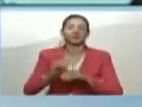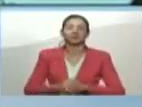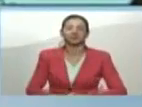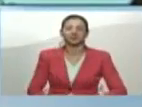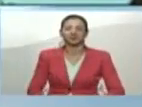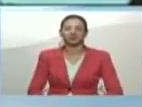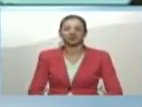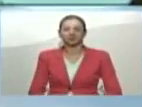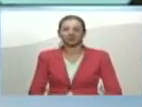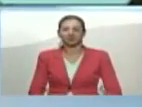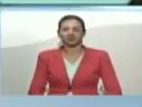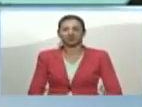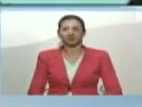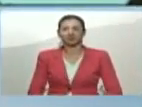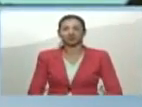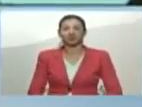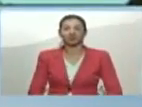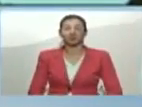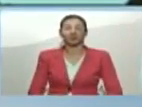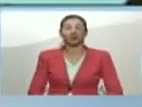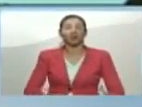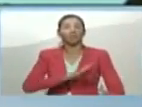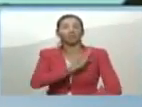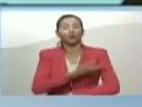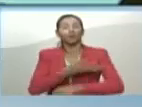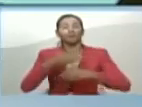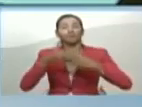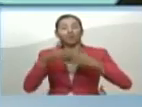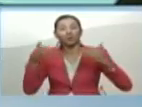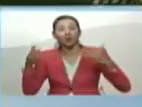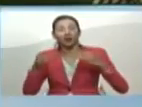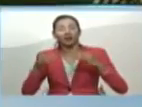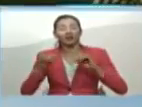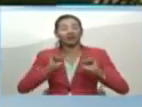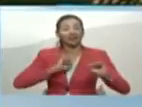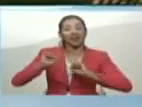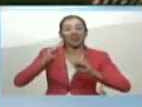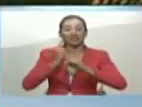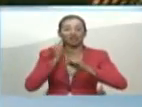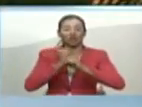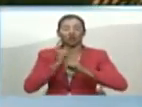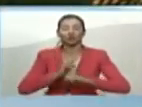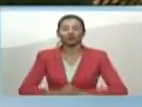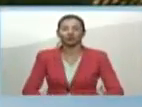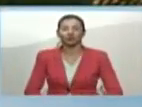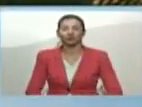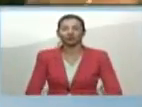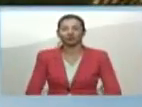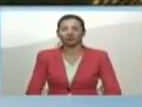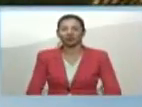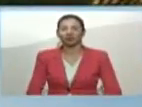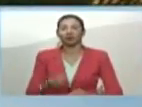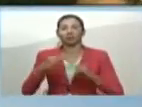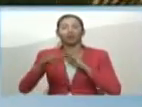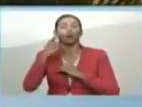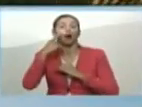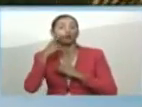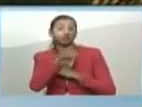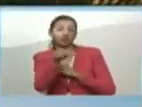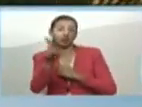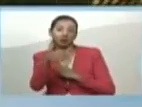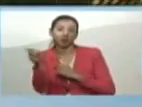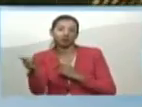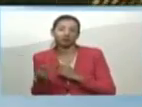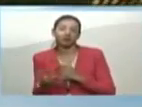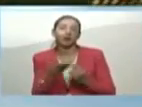Poder popular en acción. ¿Están listos? Bueno, con este mensaje vamos a recibir el feedback, las